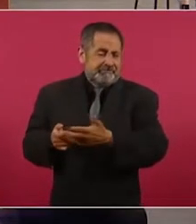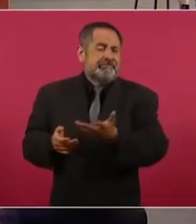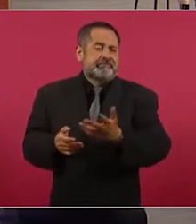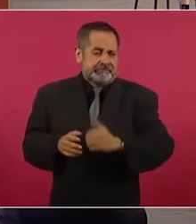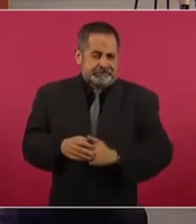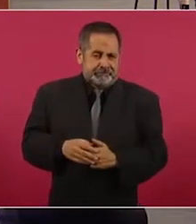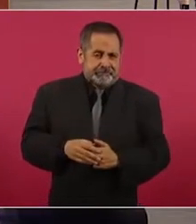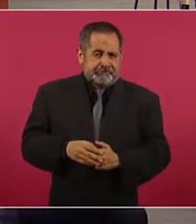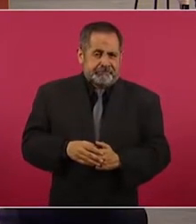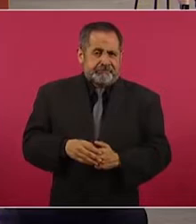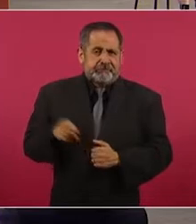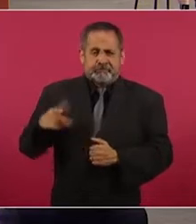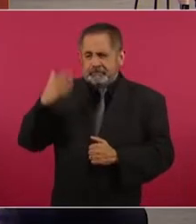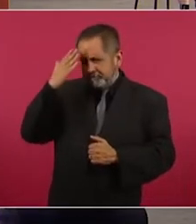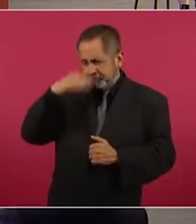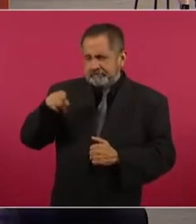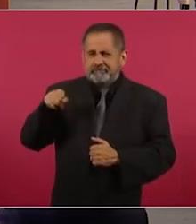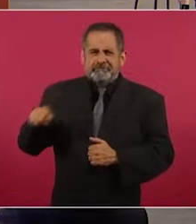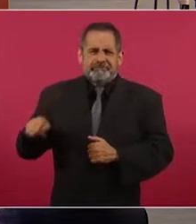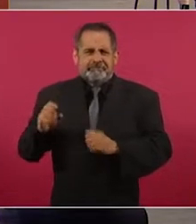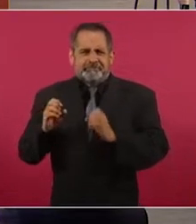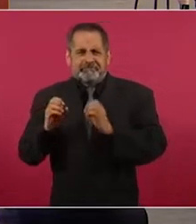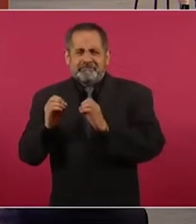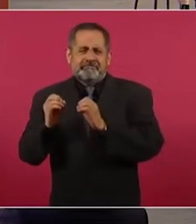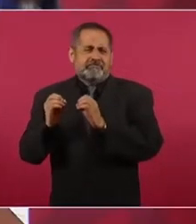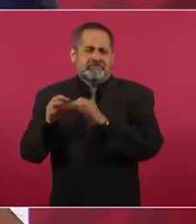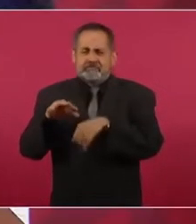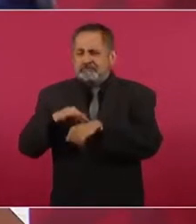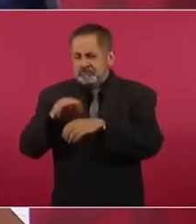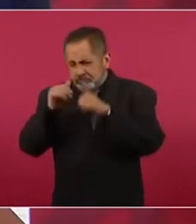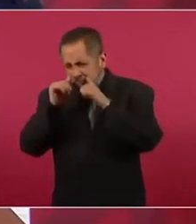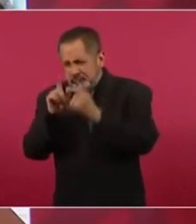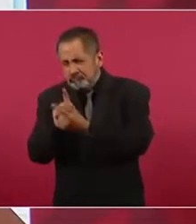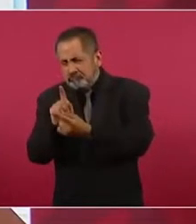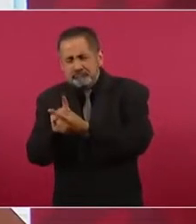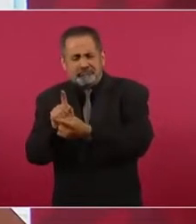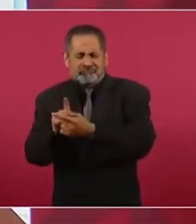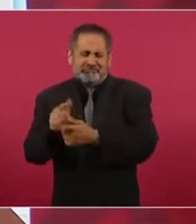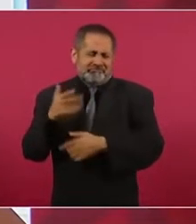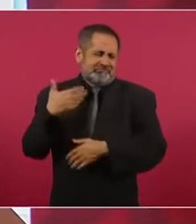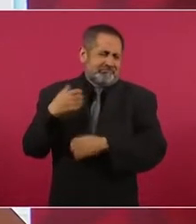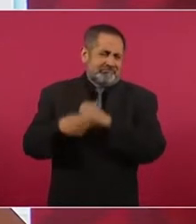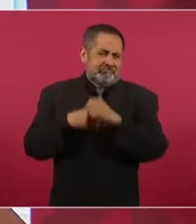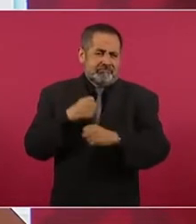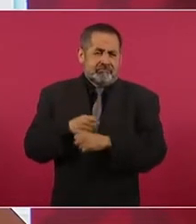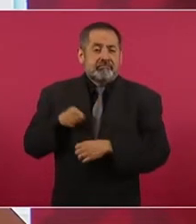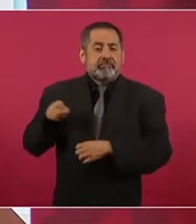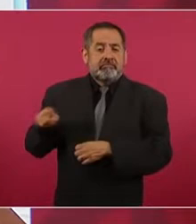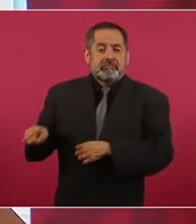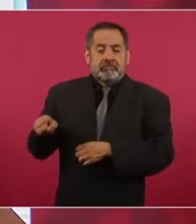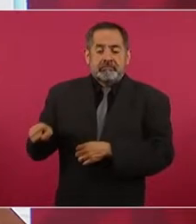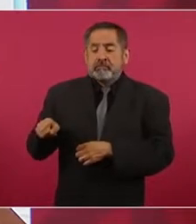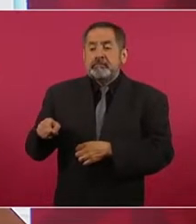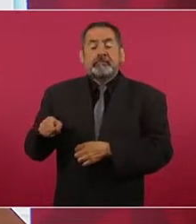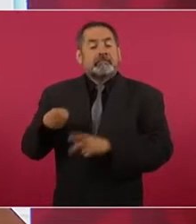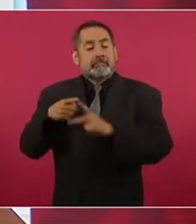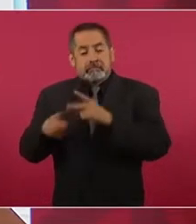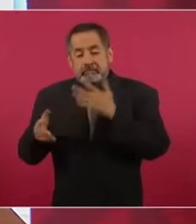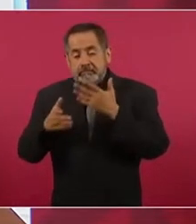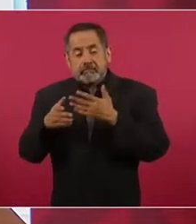en consultorios, empezando a trabajar como pasante en el medio rural,